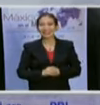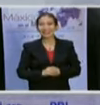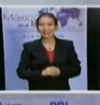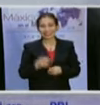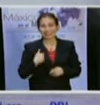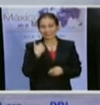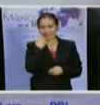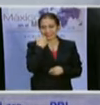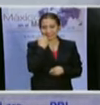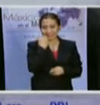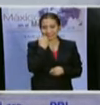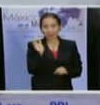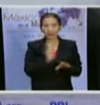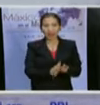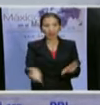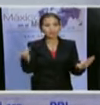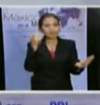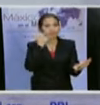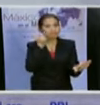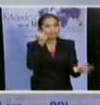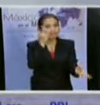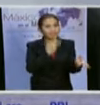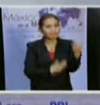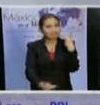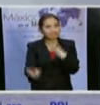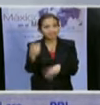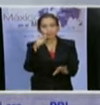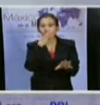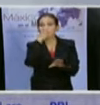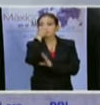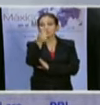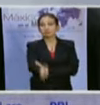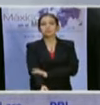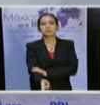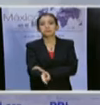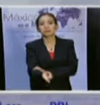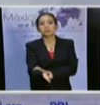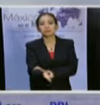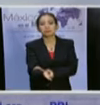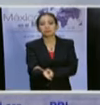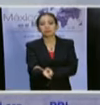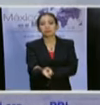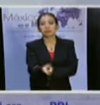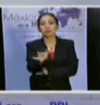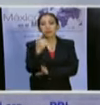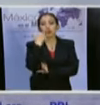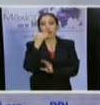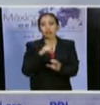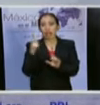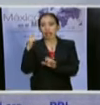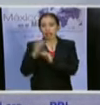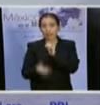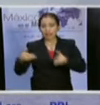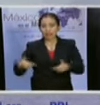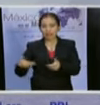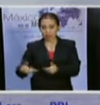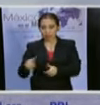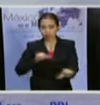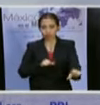quiero darles a ustedes la más cordial bienvenida, diciéndoles que hace prácticamente unos